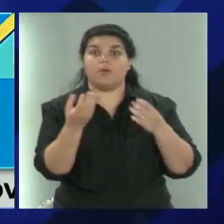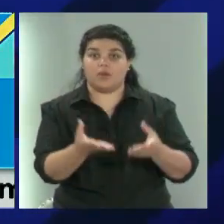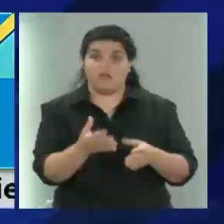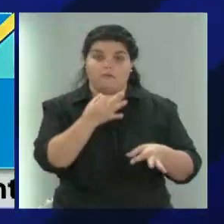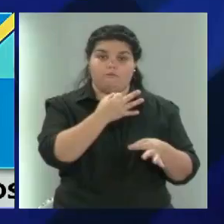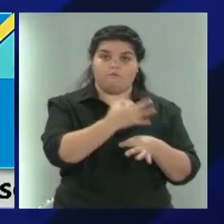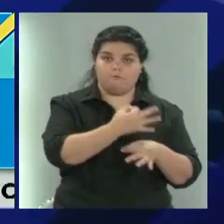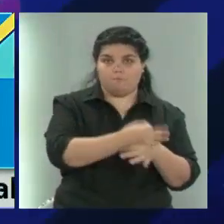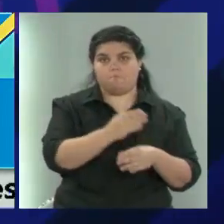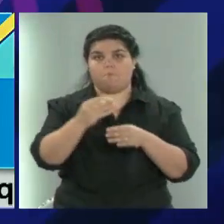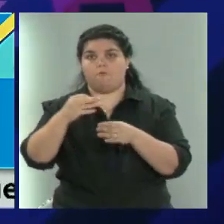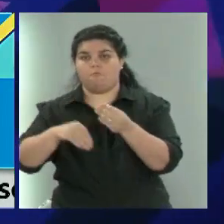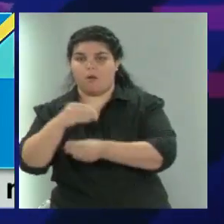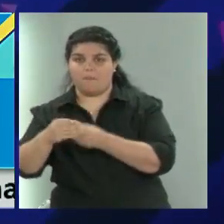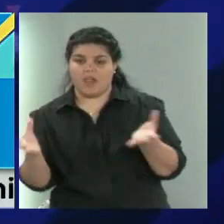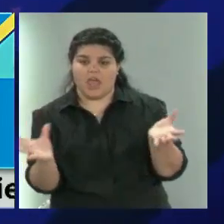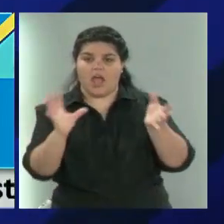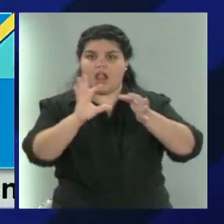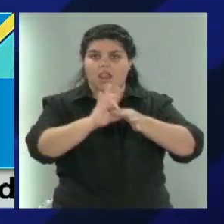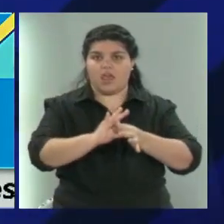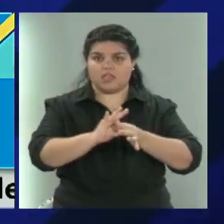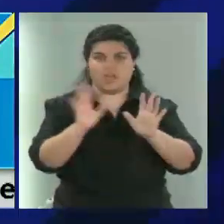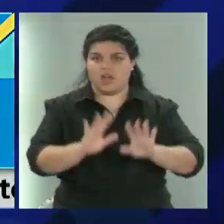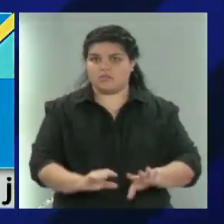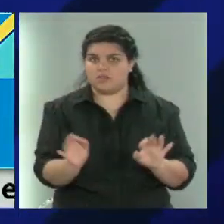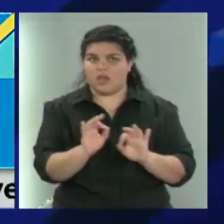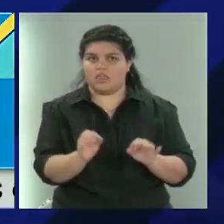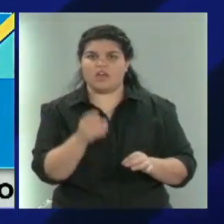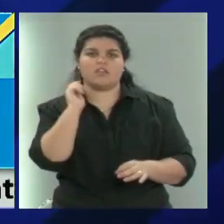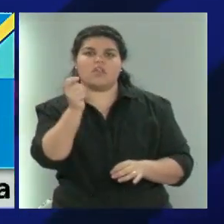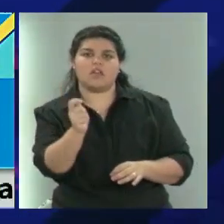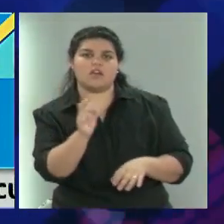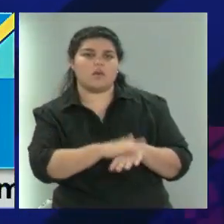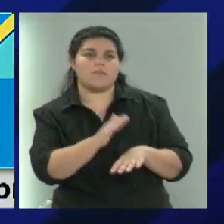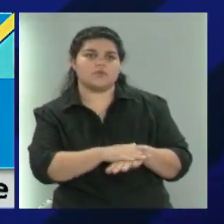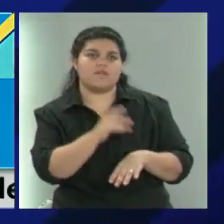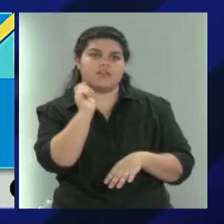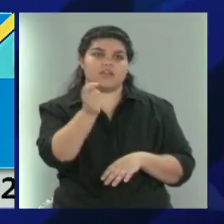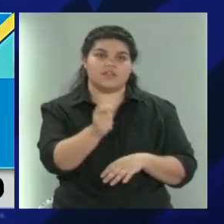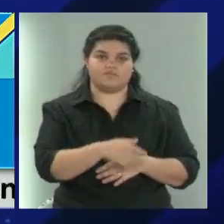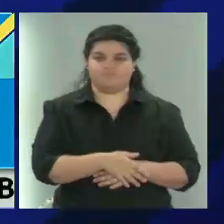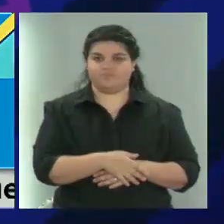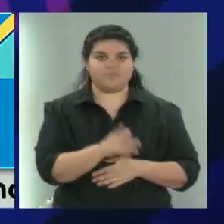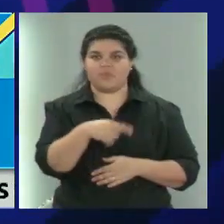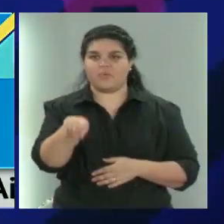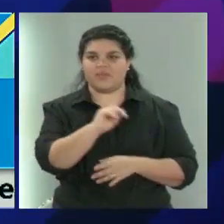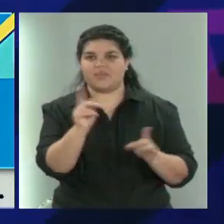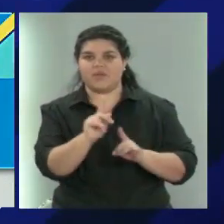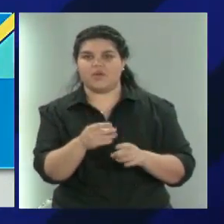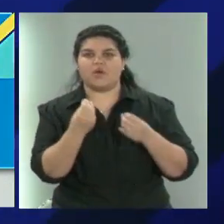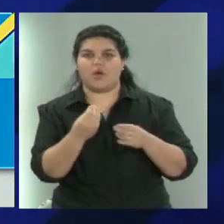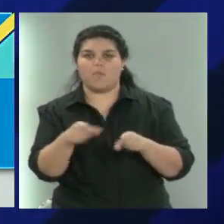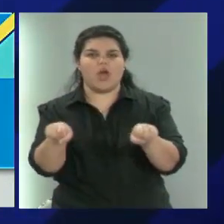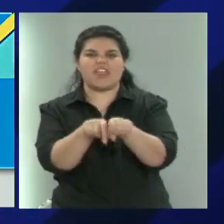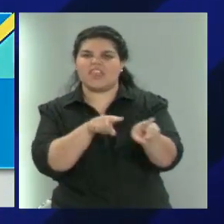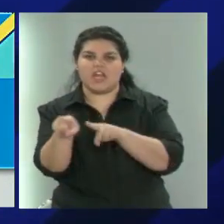familia y la escuela, o sea, ¿con quién se va a hacer? Con la televisión, ¿no? No ustedes que funcionan bien, ¿no? Pero con la televisión, con internet,